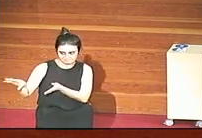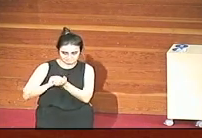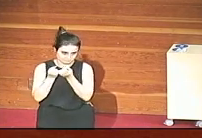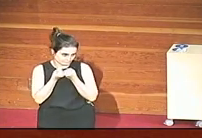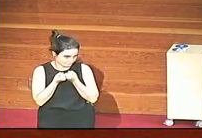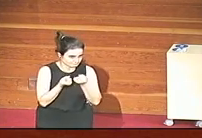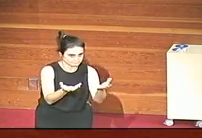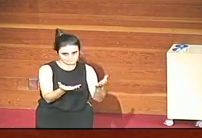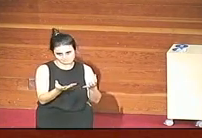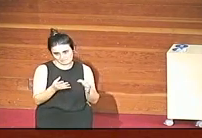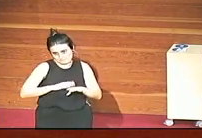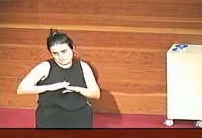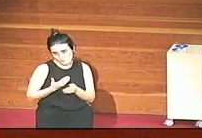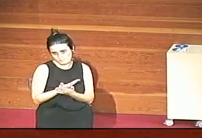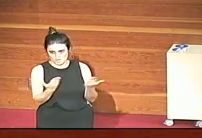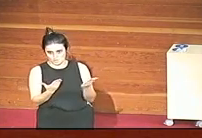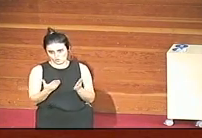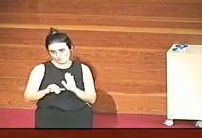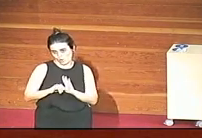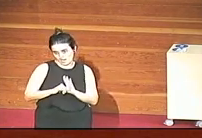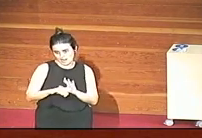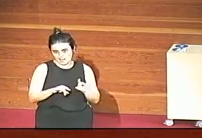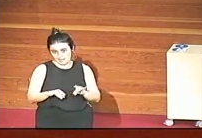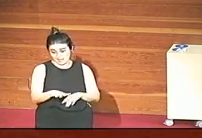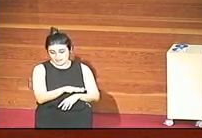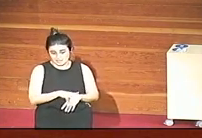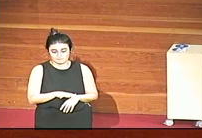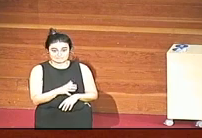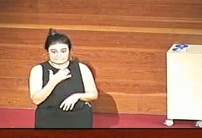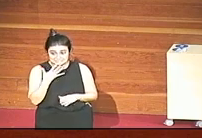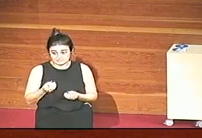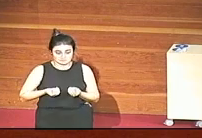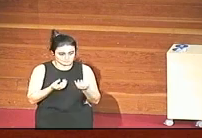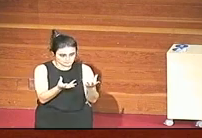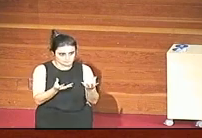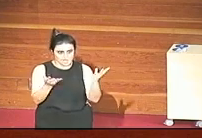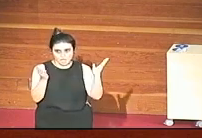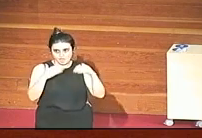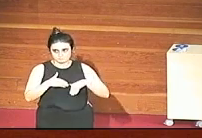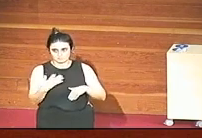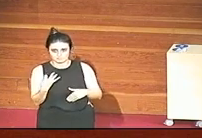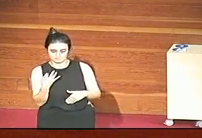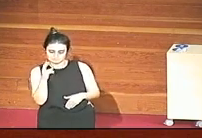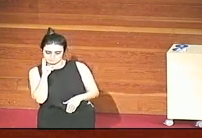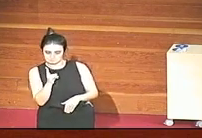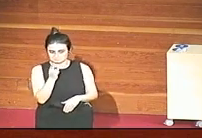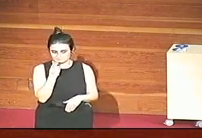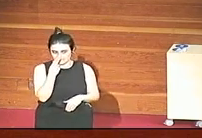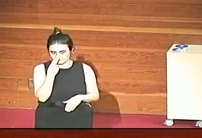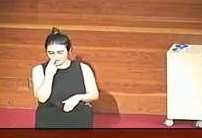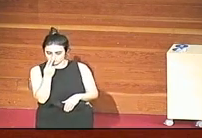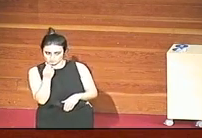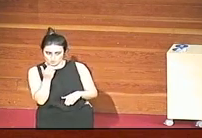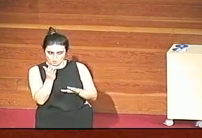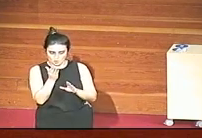los periódicos locales y si no pues ya se verá que hay unos intereses que no se quieren